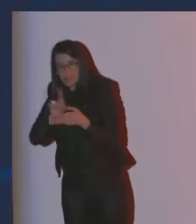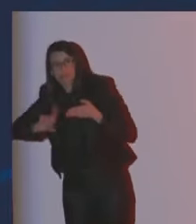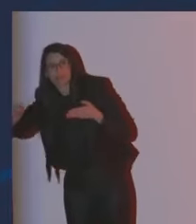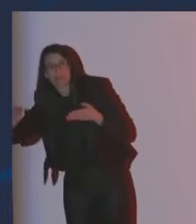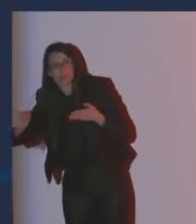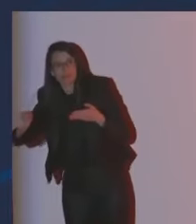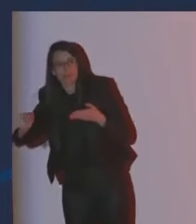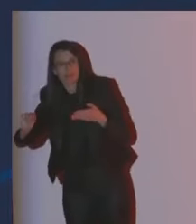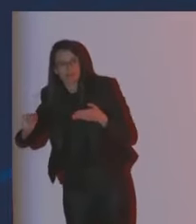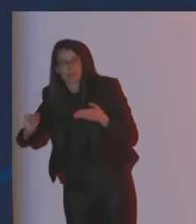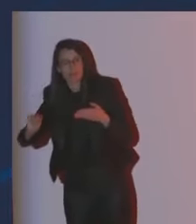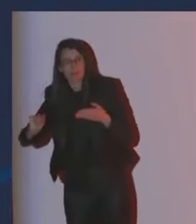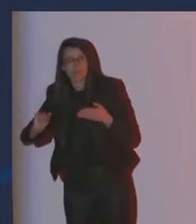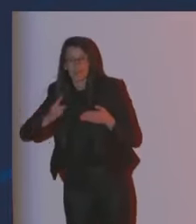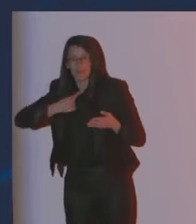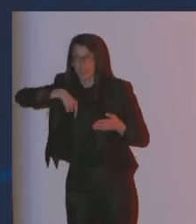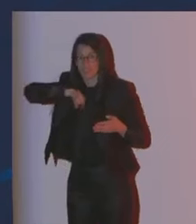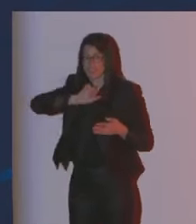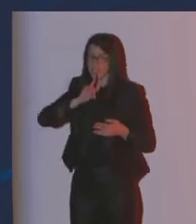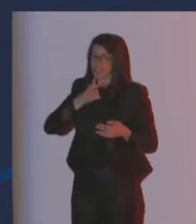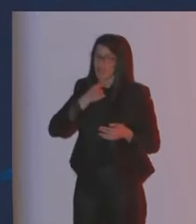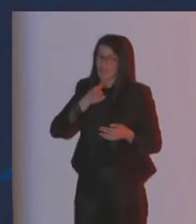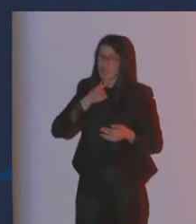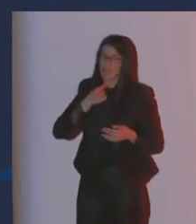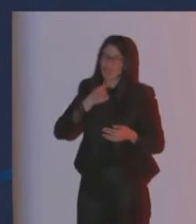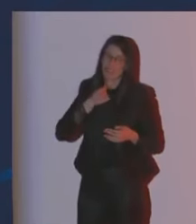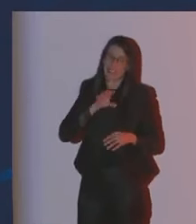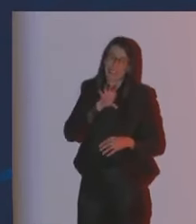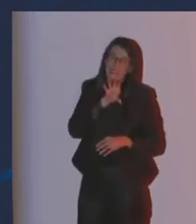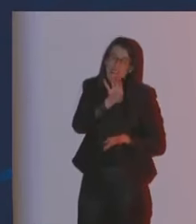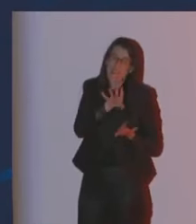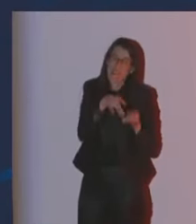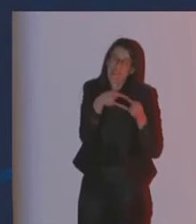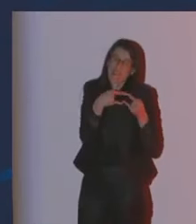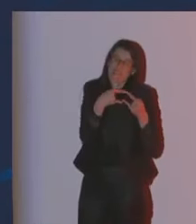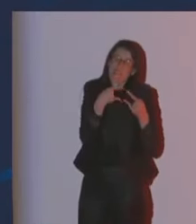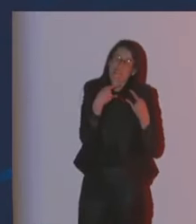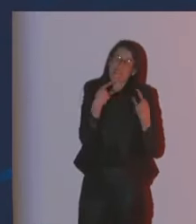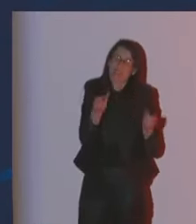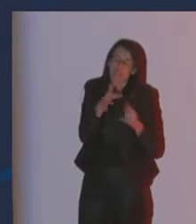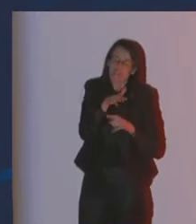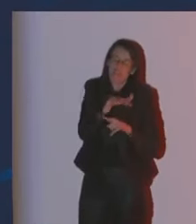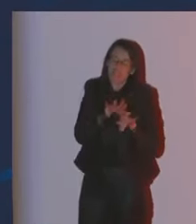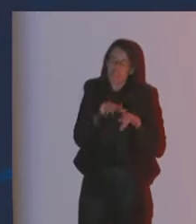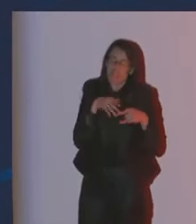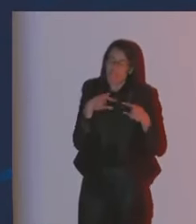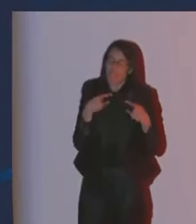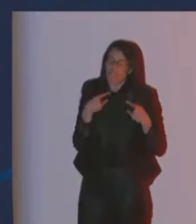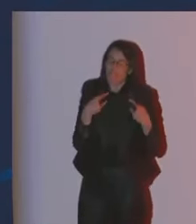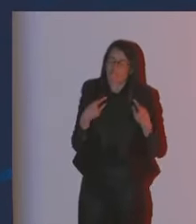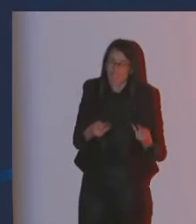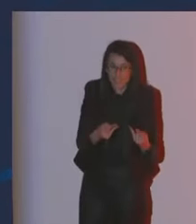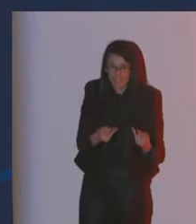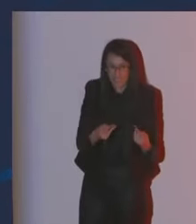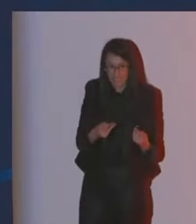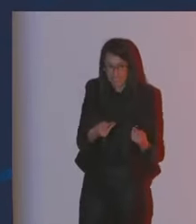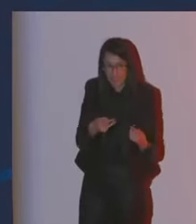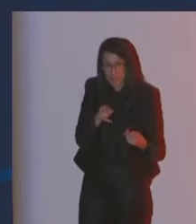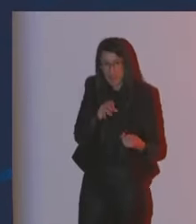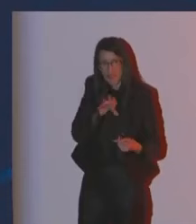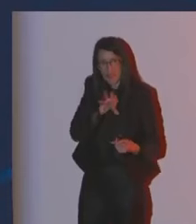Nos gusta mucho el país de los enamorados del medio ambiente. Es un